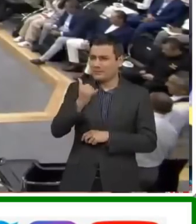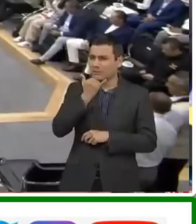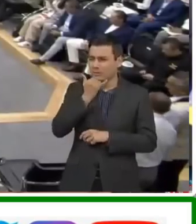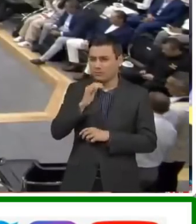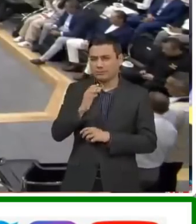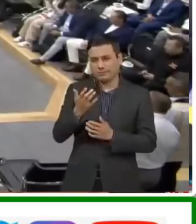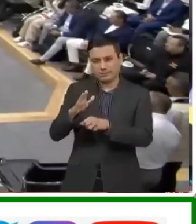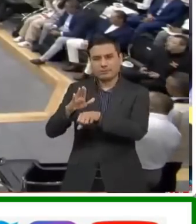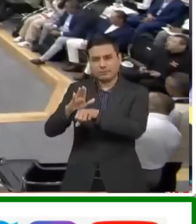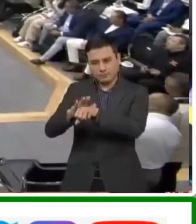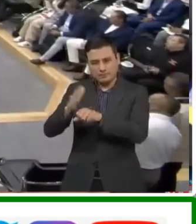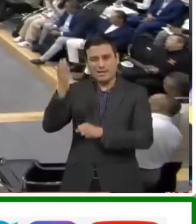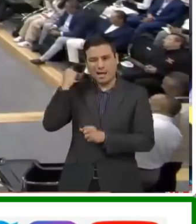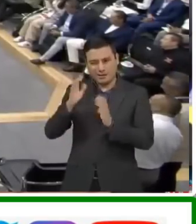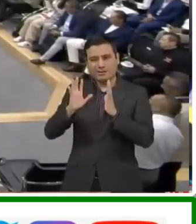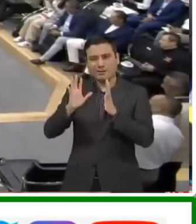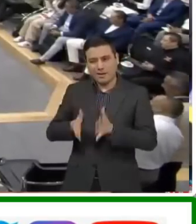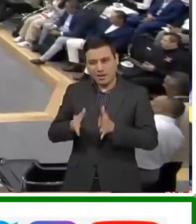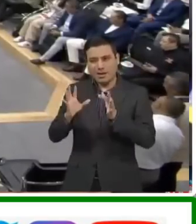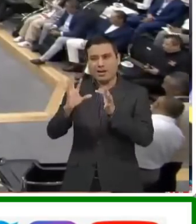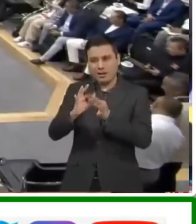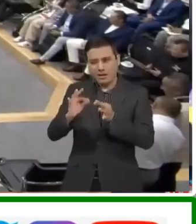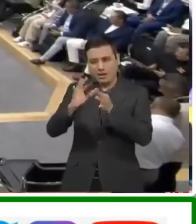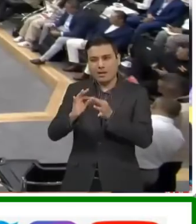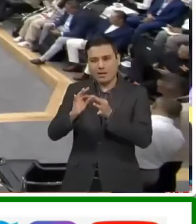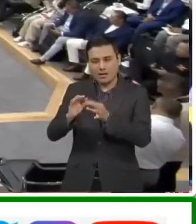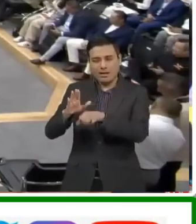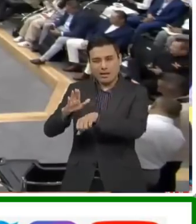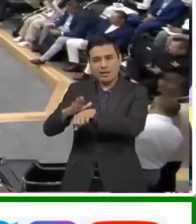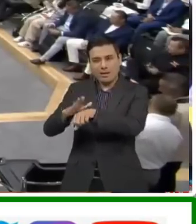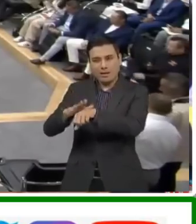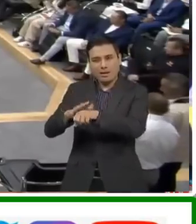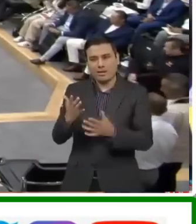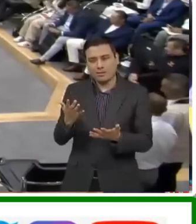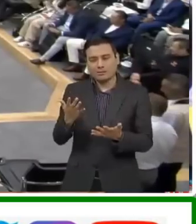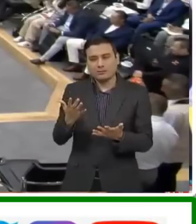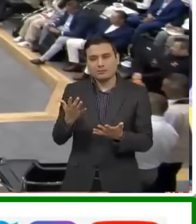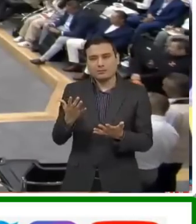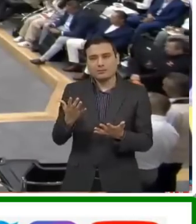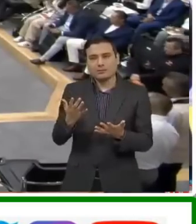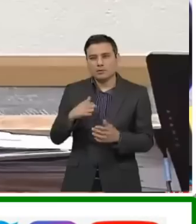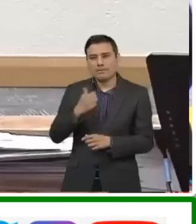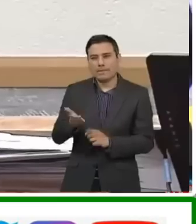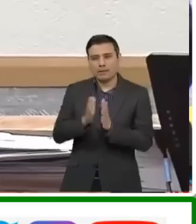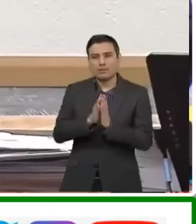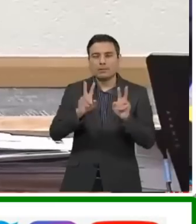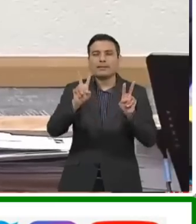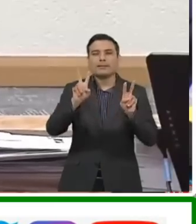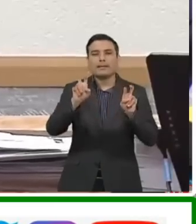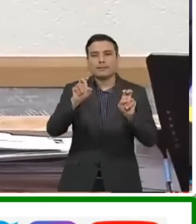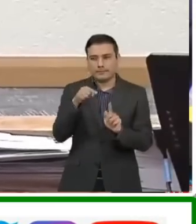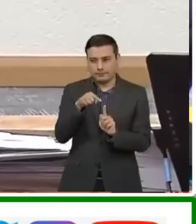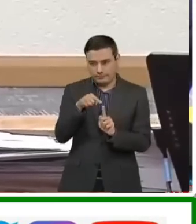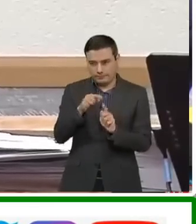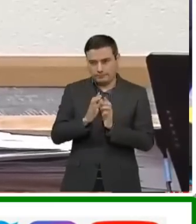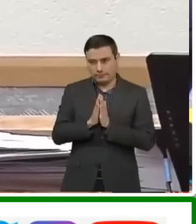en atención a lo que hemos venido trabajando en esta sala, en este pleno, le solicito apeguémonos al